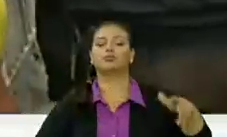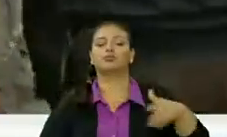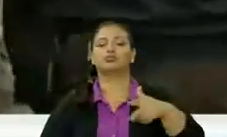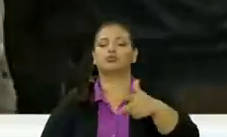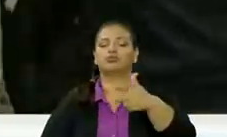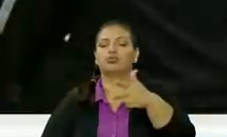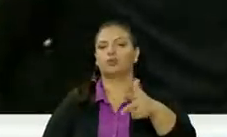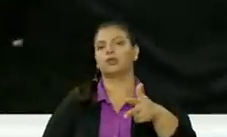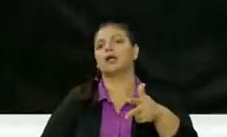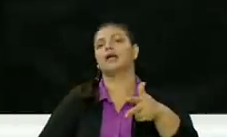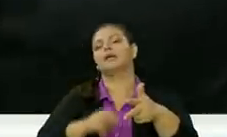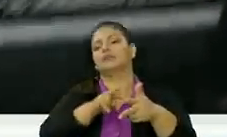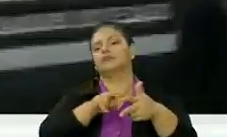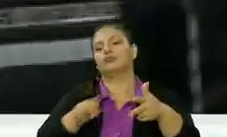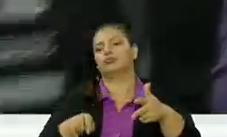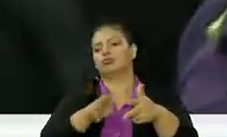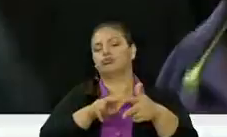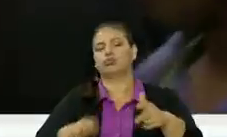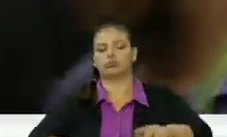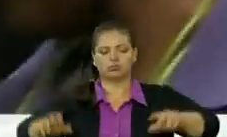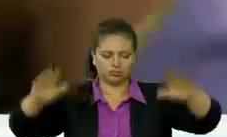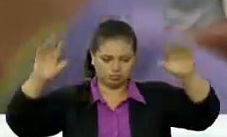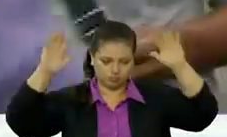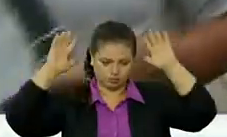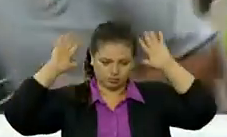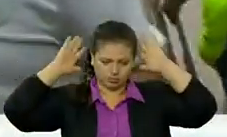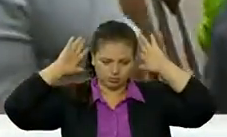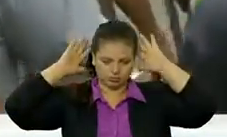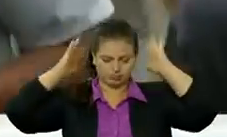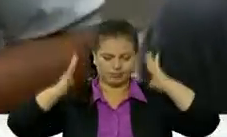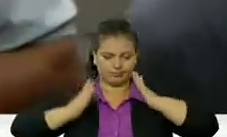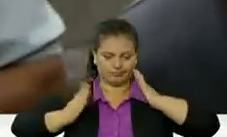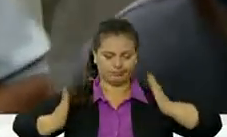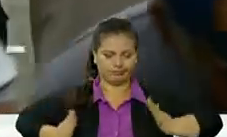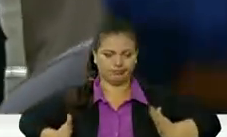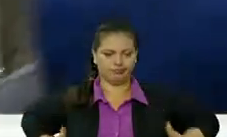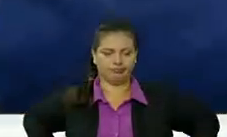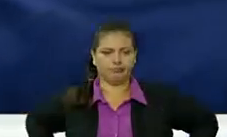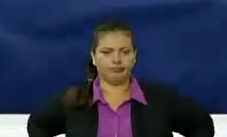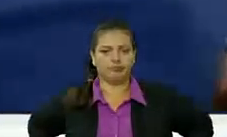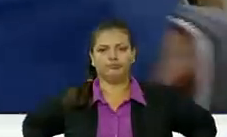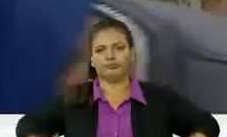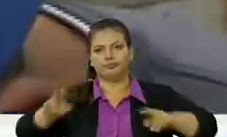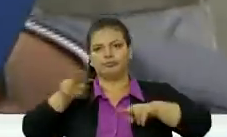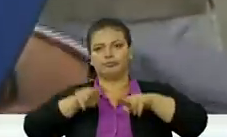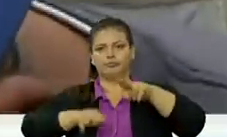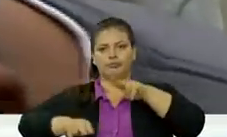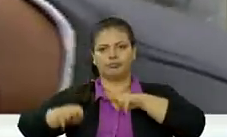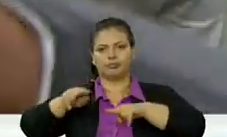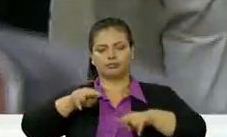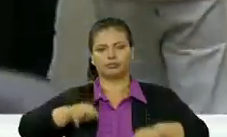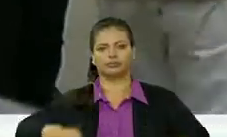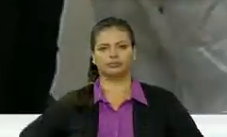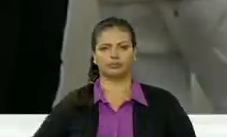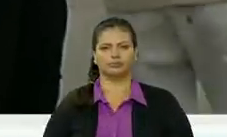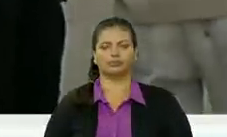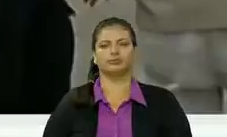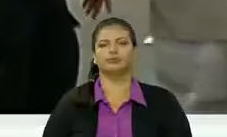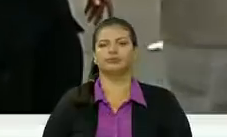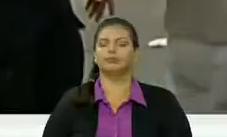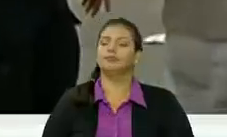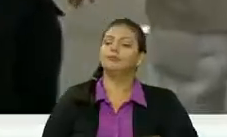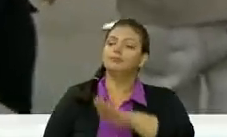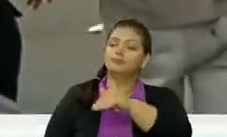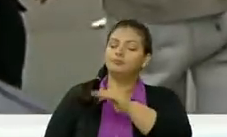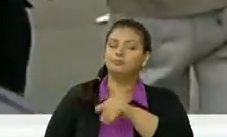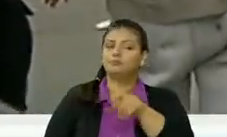cuyos ocupantes están siendo sometidos a este operativo de control. Caballero, muy buenos días. Recuérdenos su